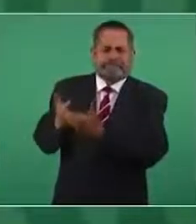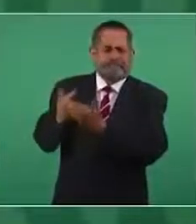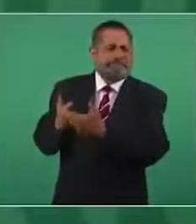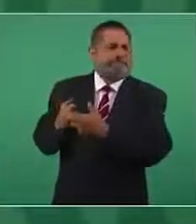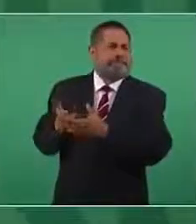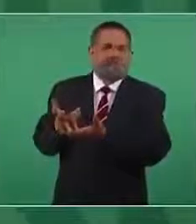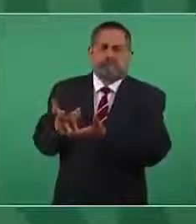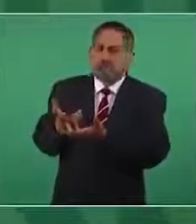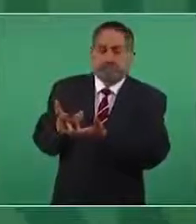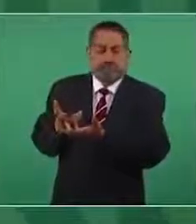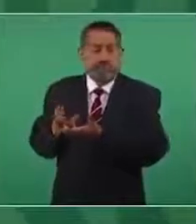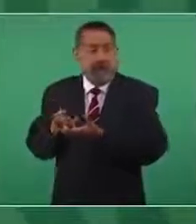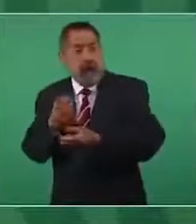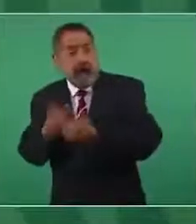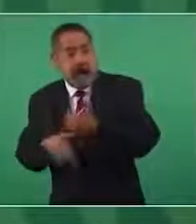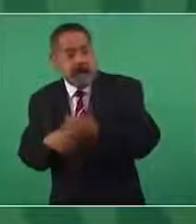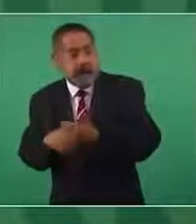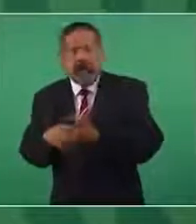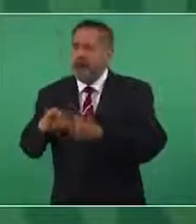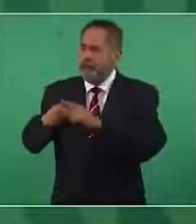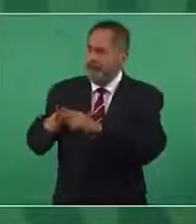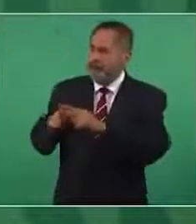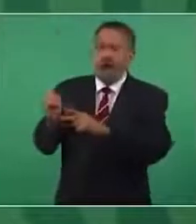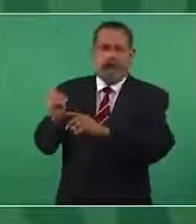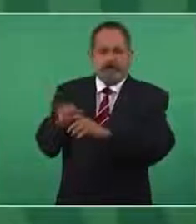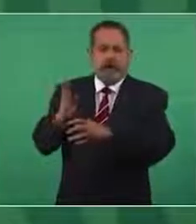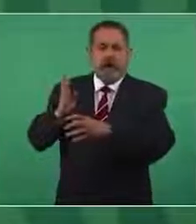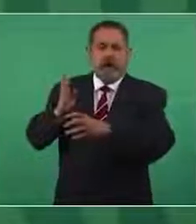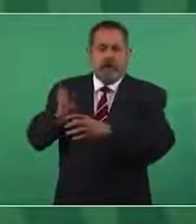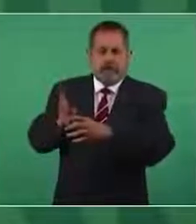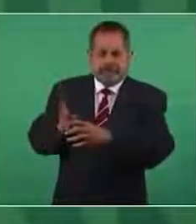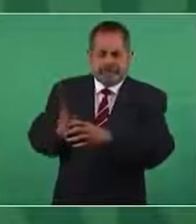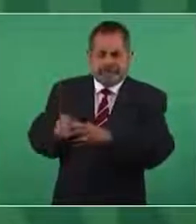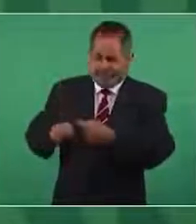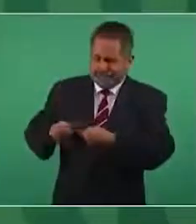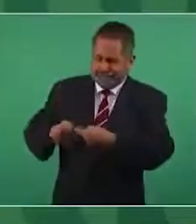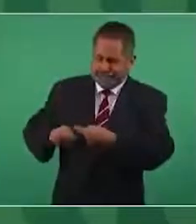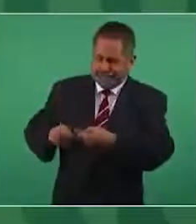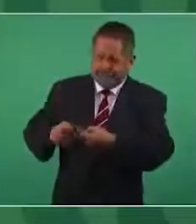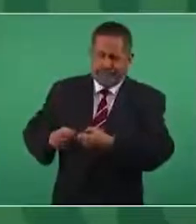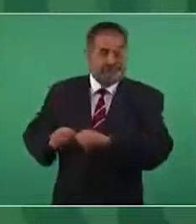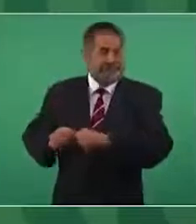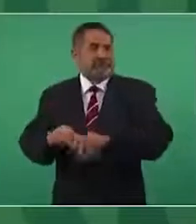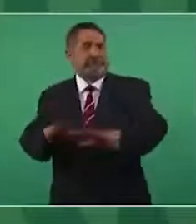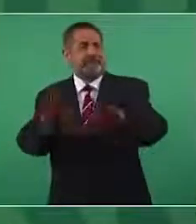disponible. Entonces, es un proyecto muy importante que